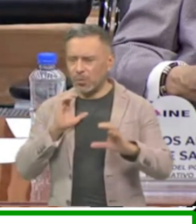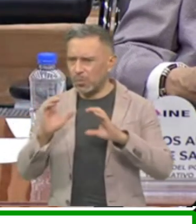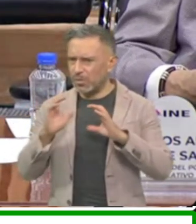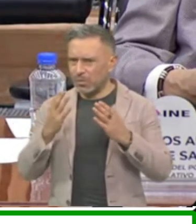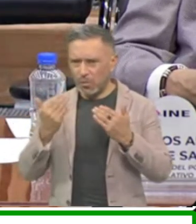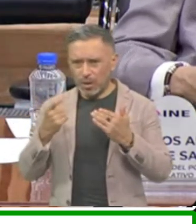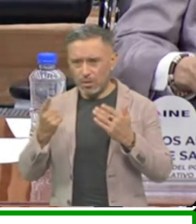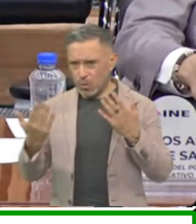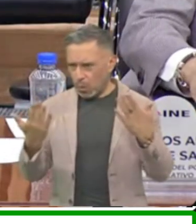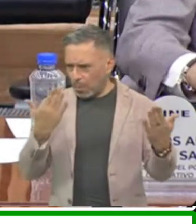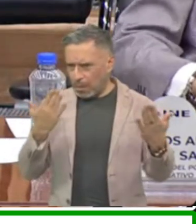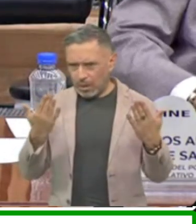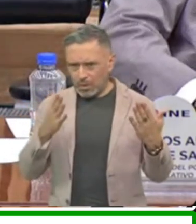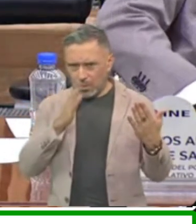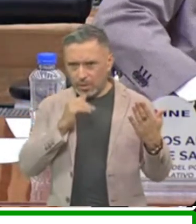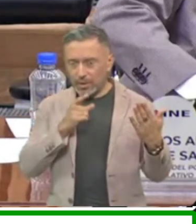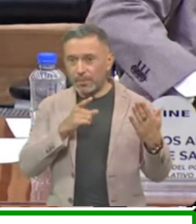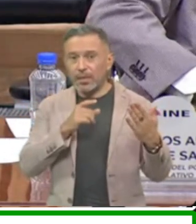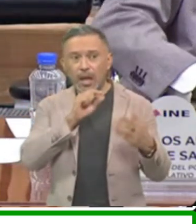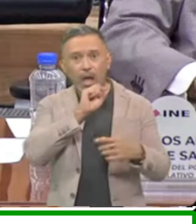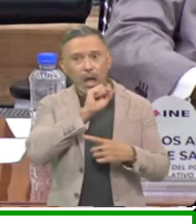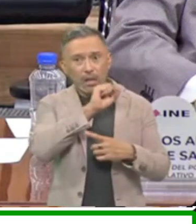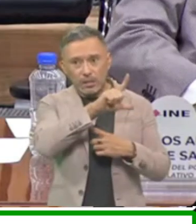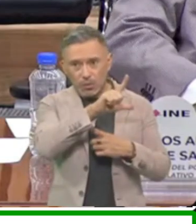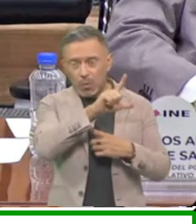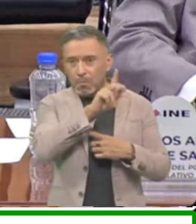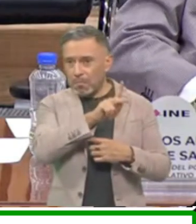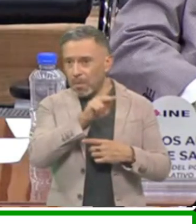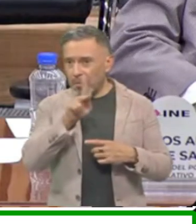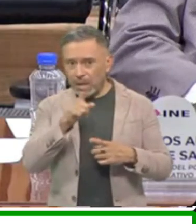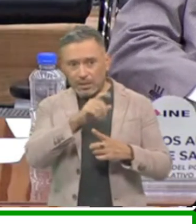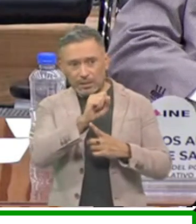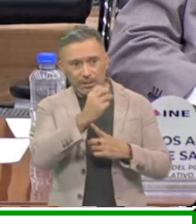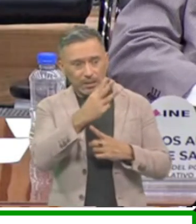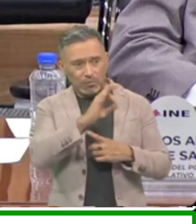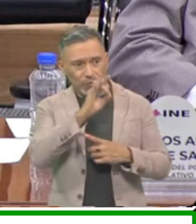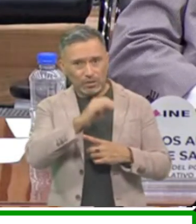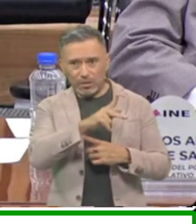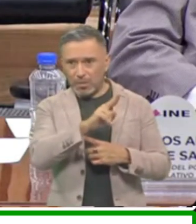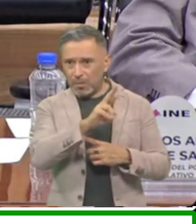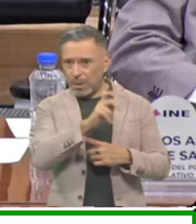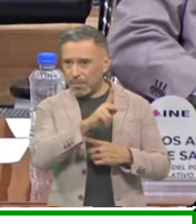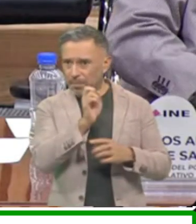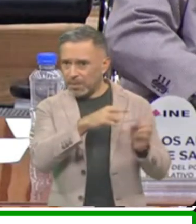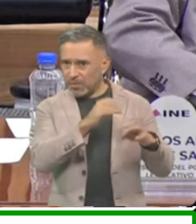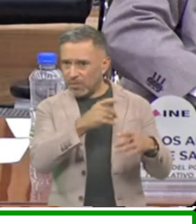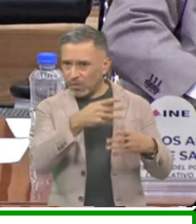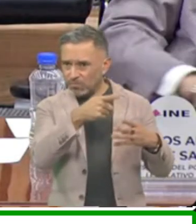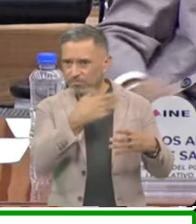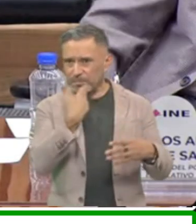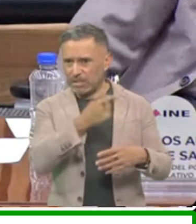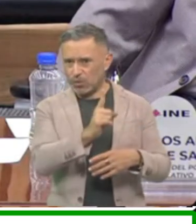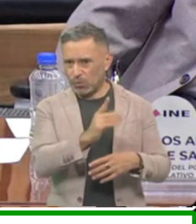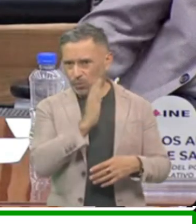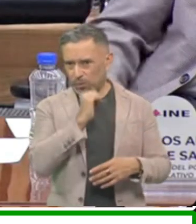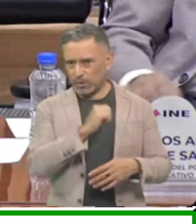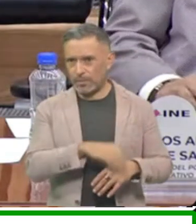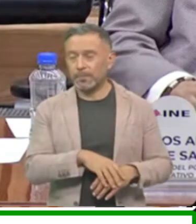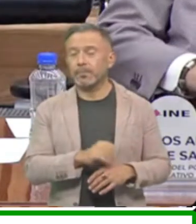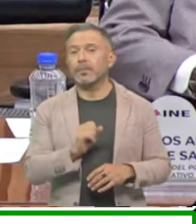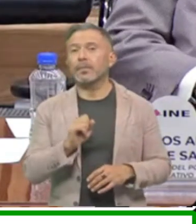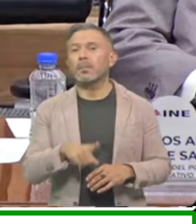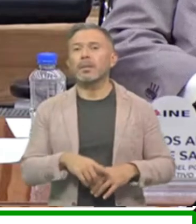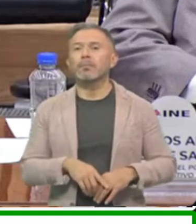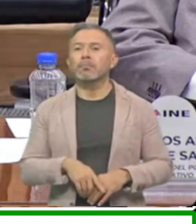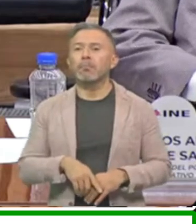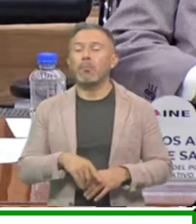es comparable, no es digno el estado de Jalisco de tener un PREP del 63%. Tampoco se debe, porque puede